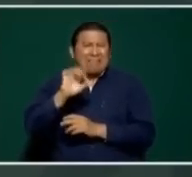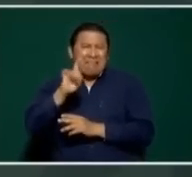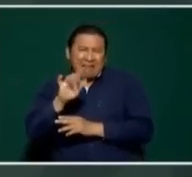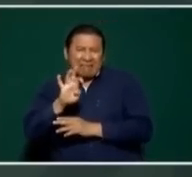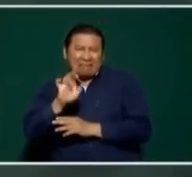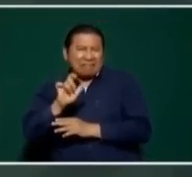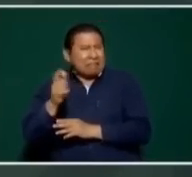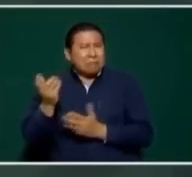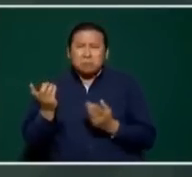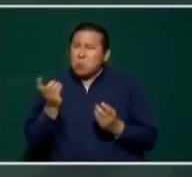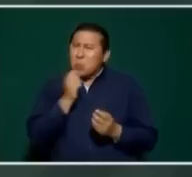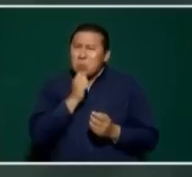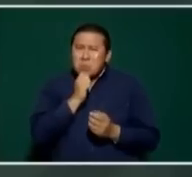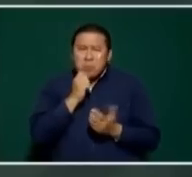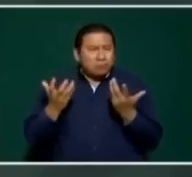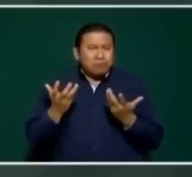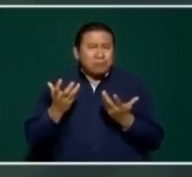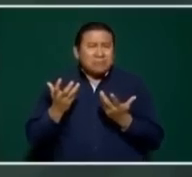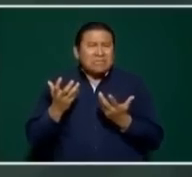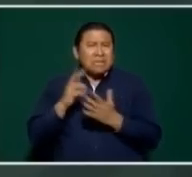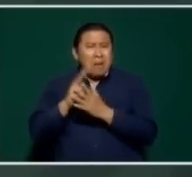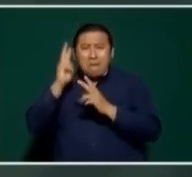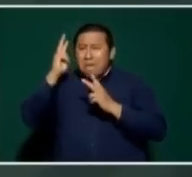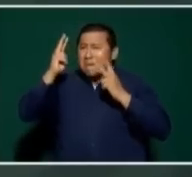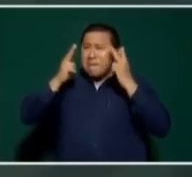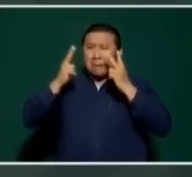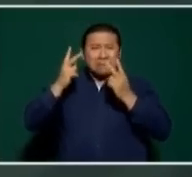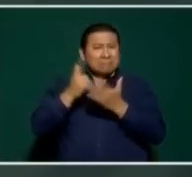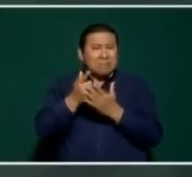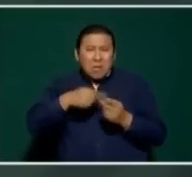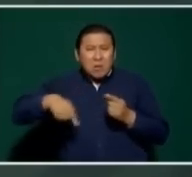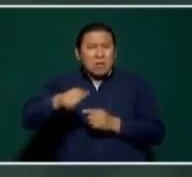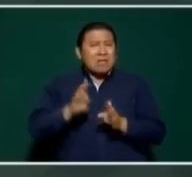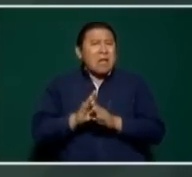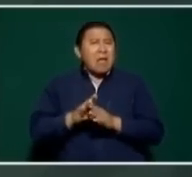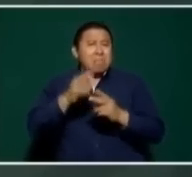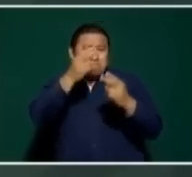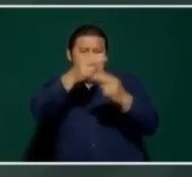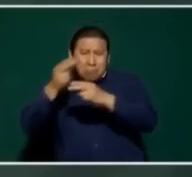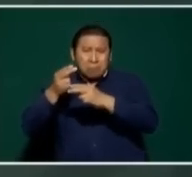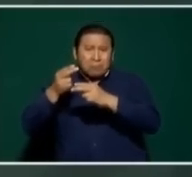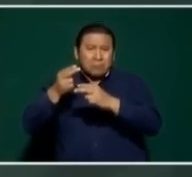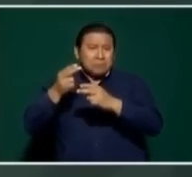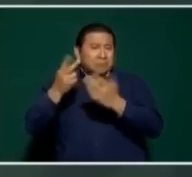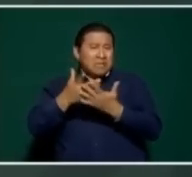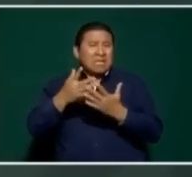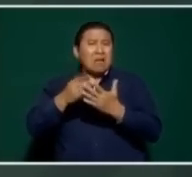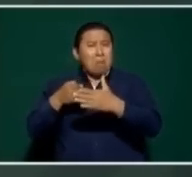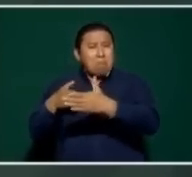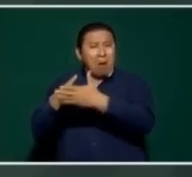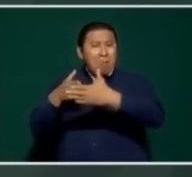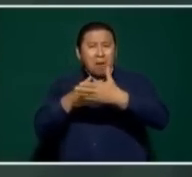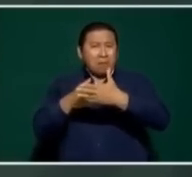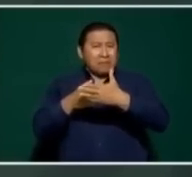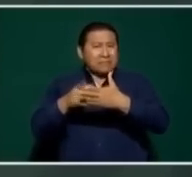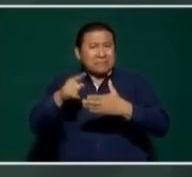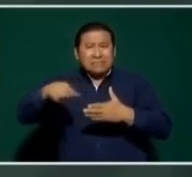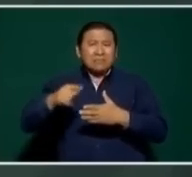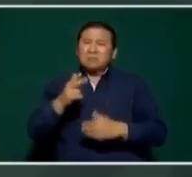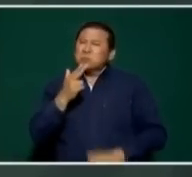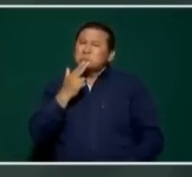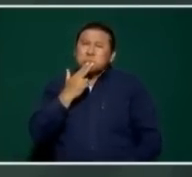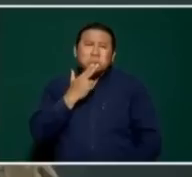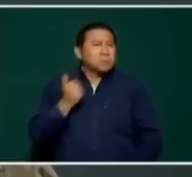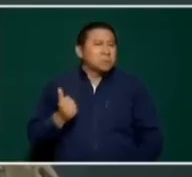sargaceras, ni vamos a licitar ni nada por el estilo, empresas que pongan barreras ni nada, porque eso no